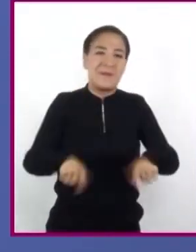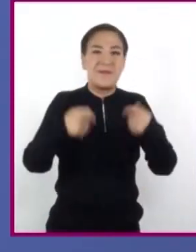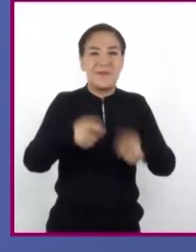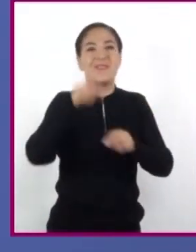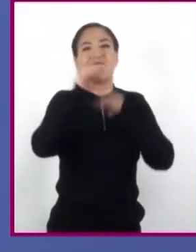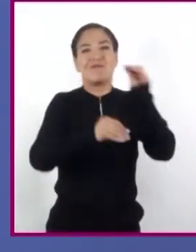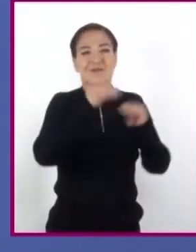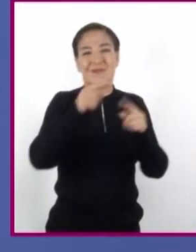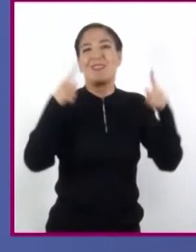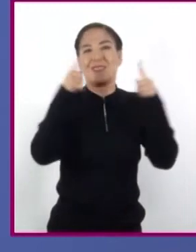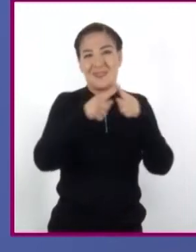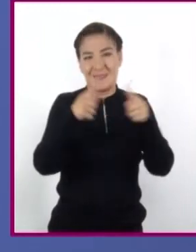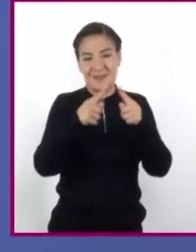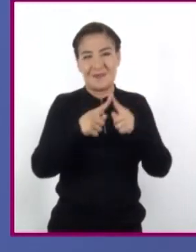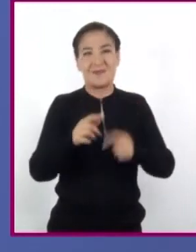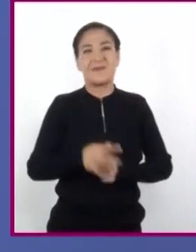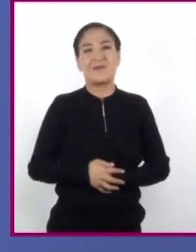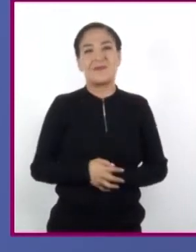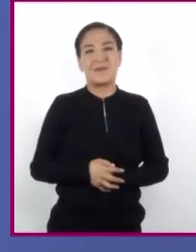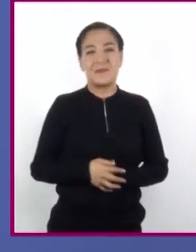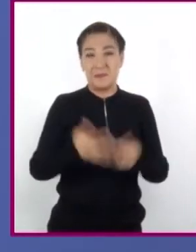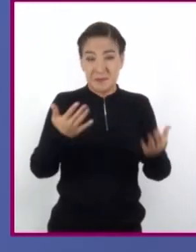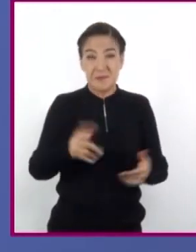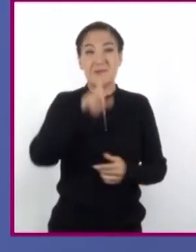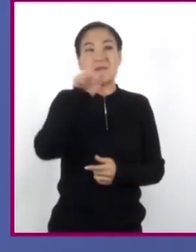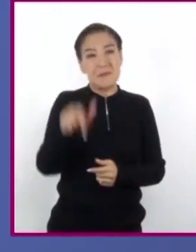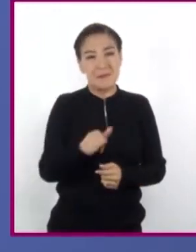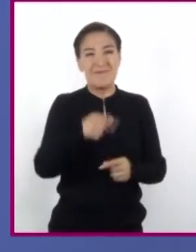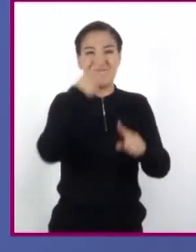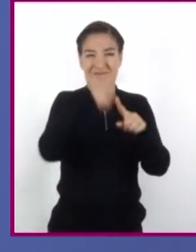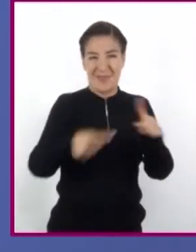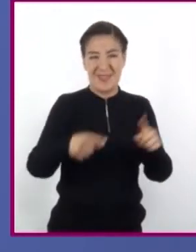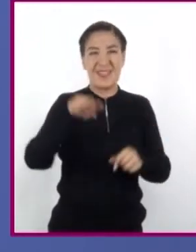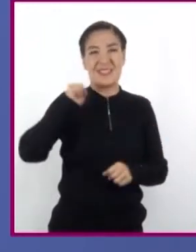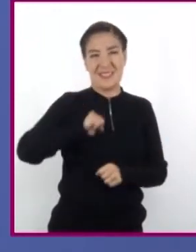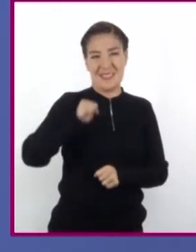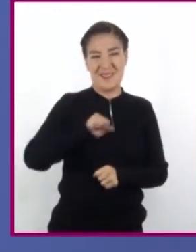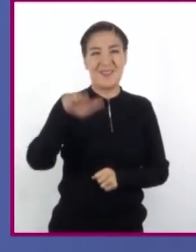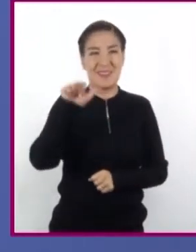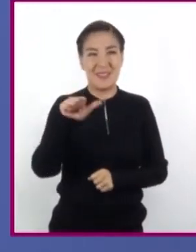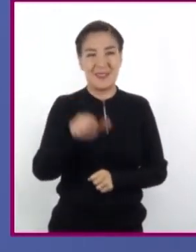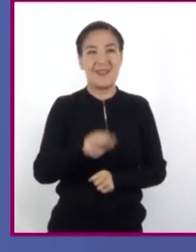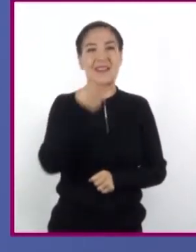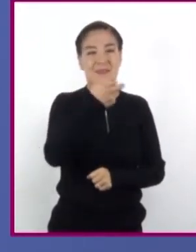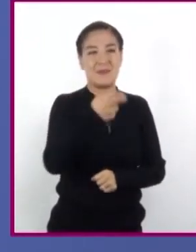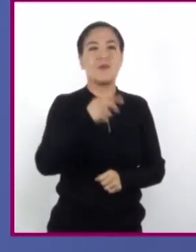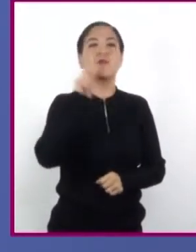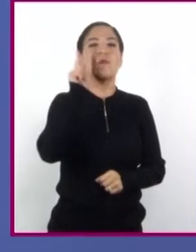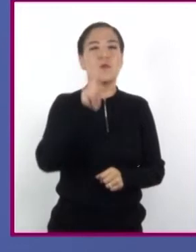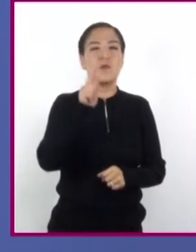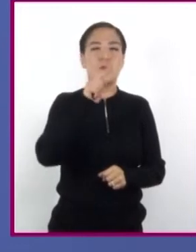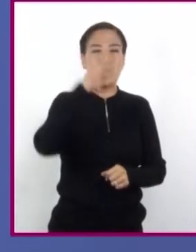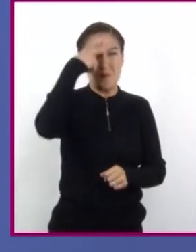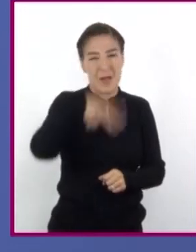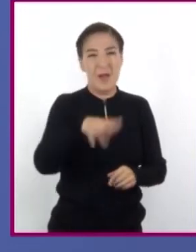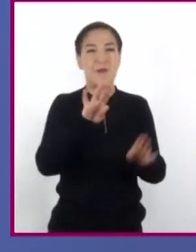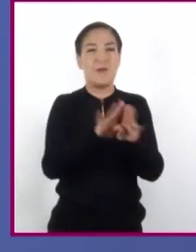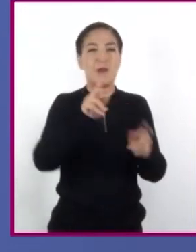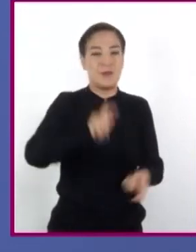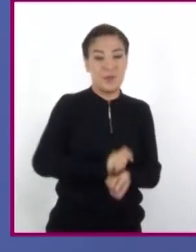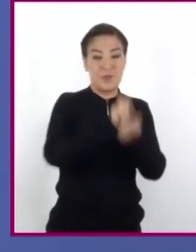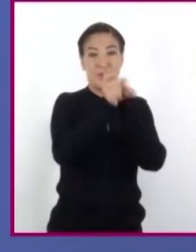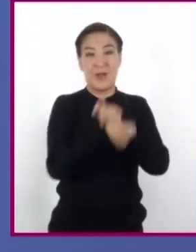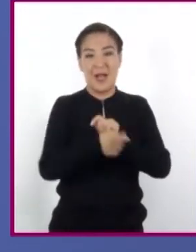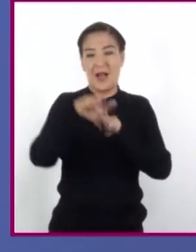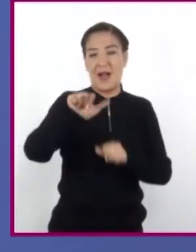actividades eclesiásticas. A mediados del siglo XVI, el Obispado de México se transformó en